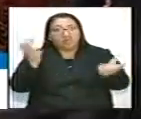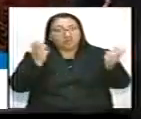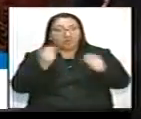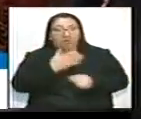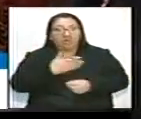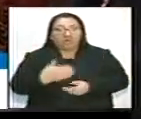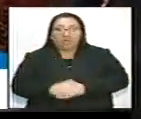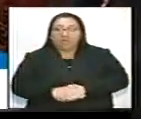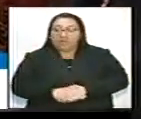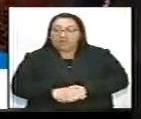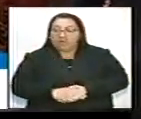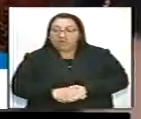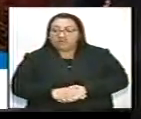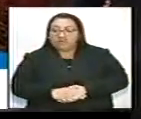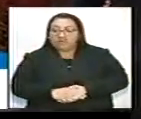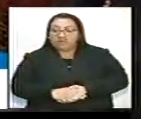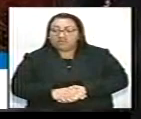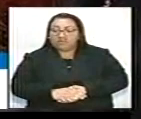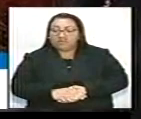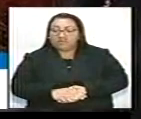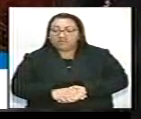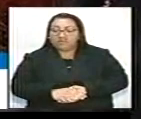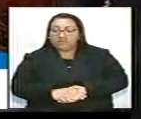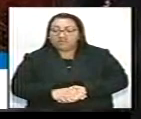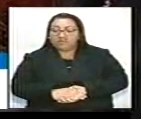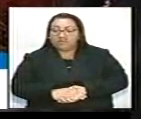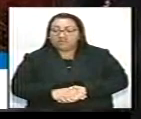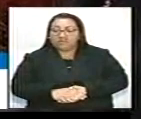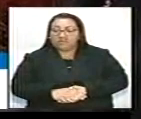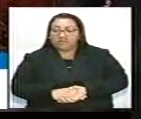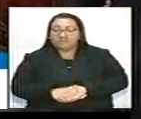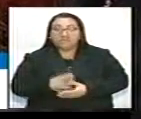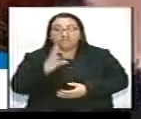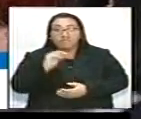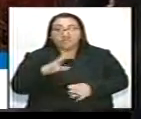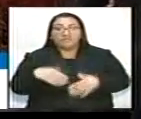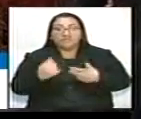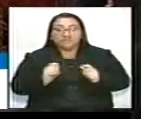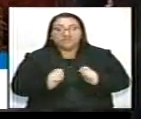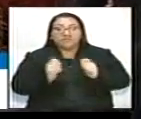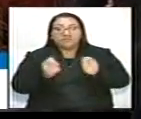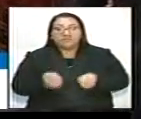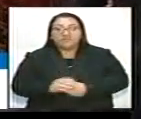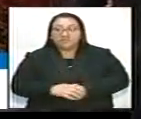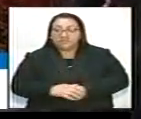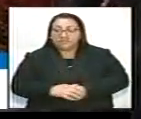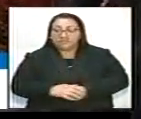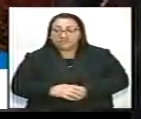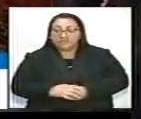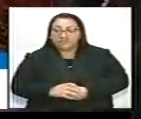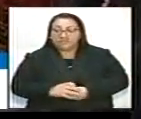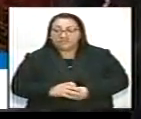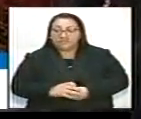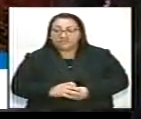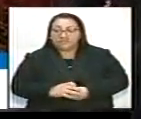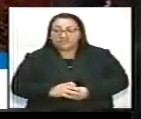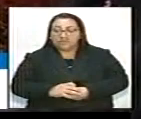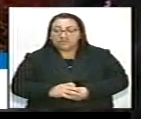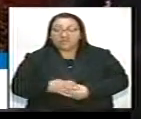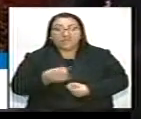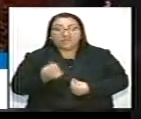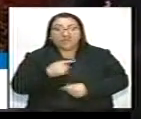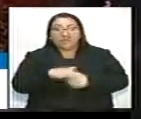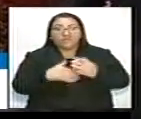al presidente de la República cuestionar que le puedan entregar el dinero a estas